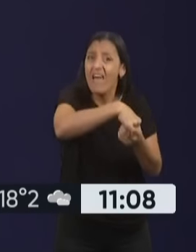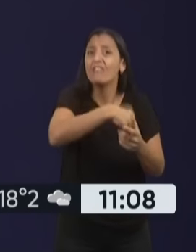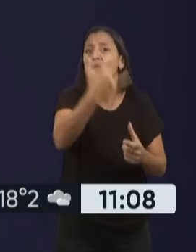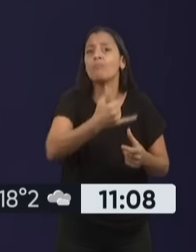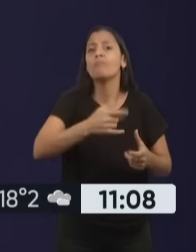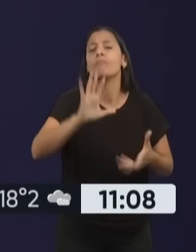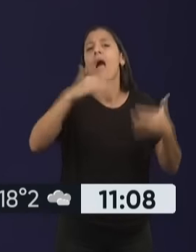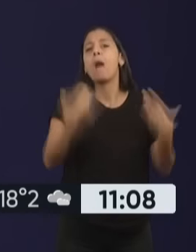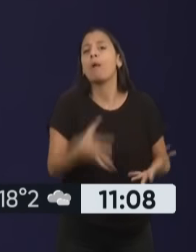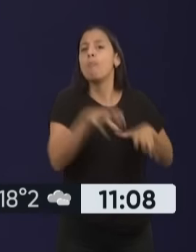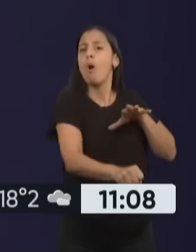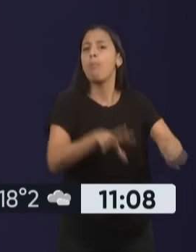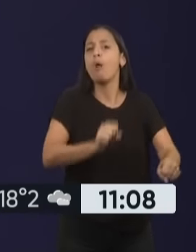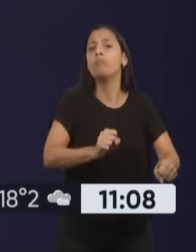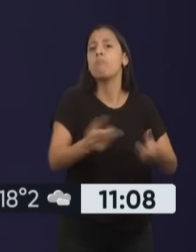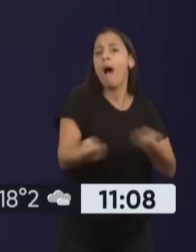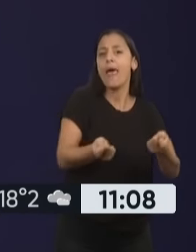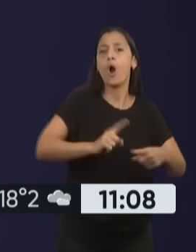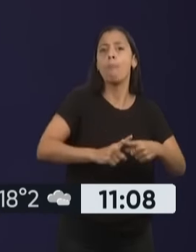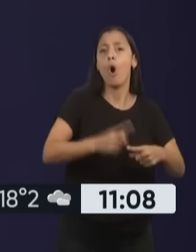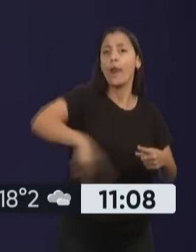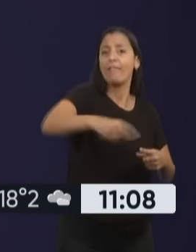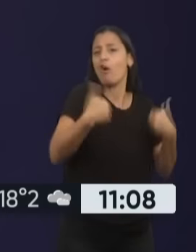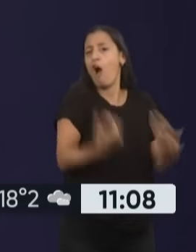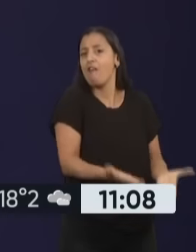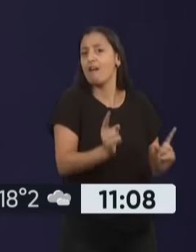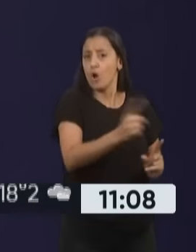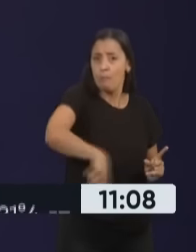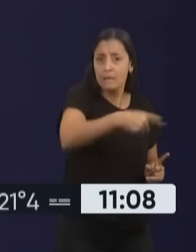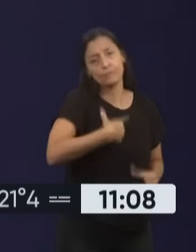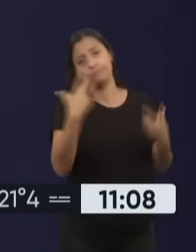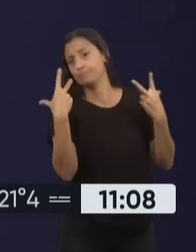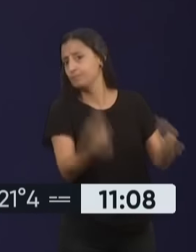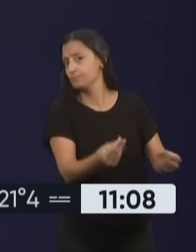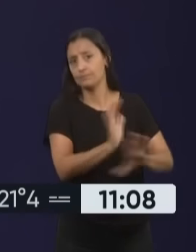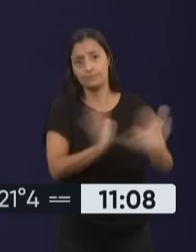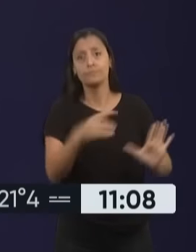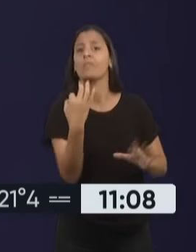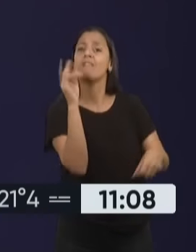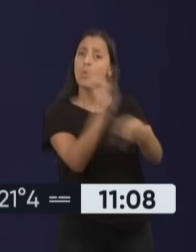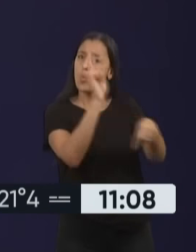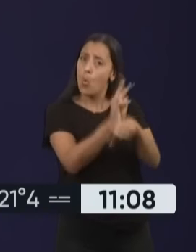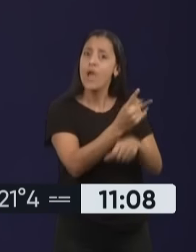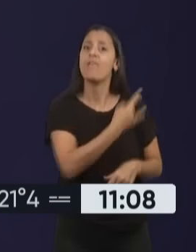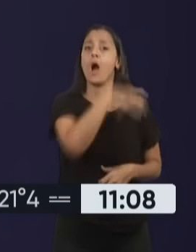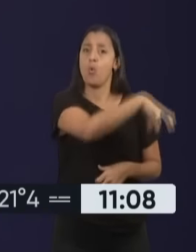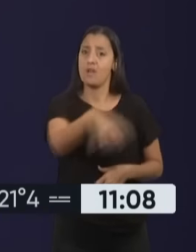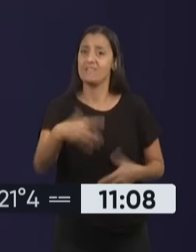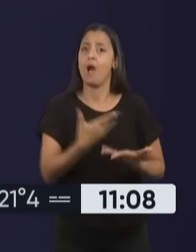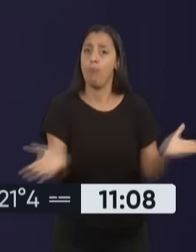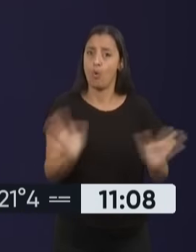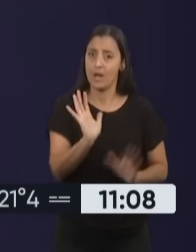los políticos de turno eso no para beneficio propio por supuesto eso no lo vamos a permitir eh